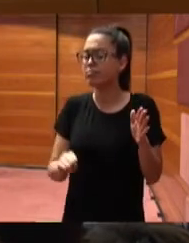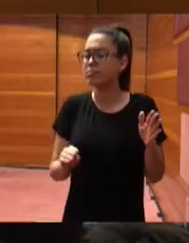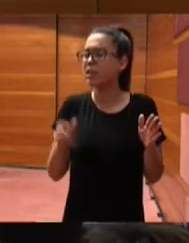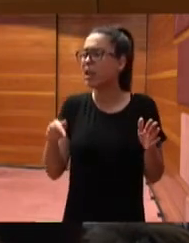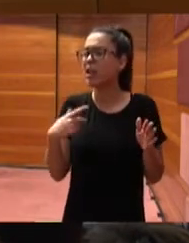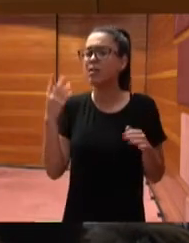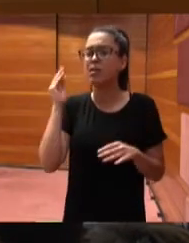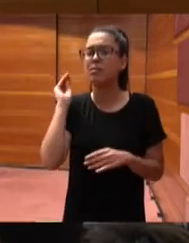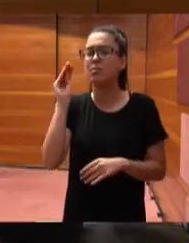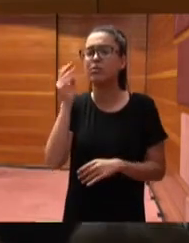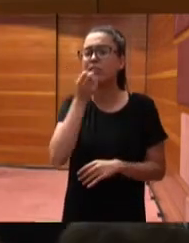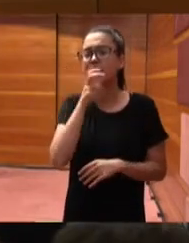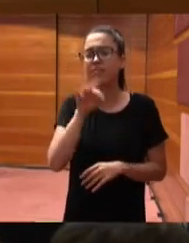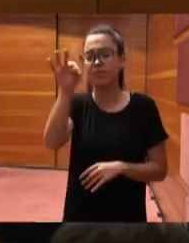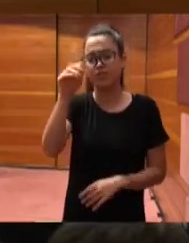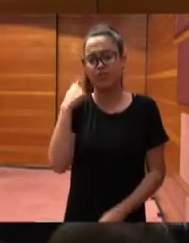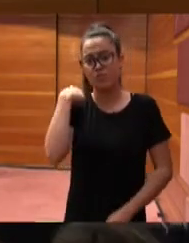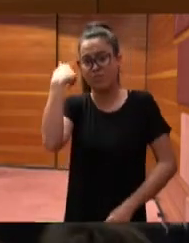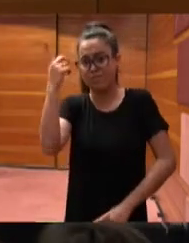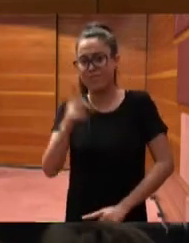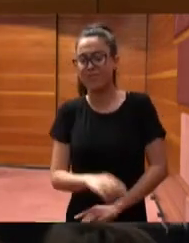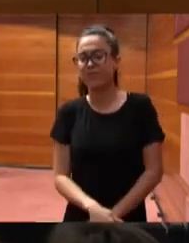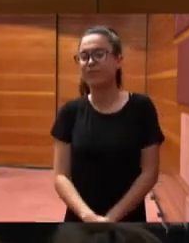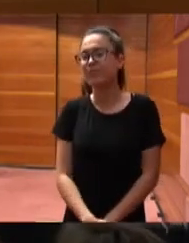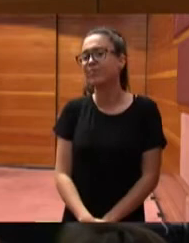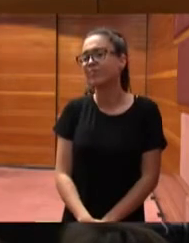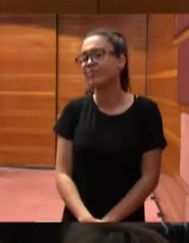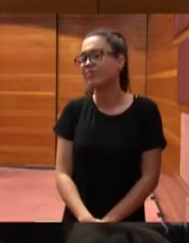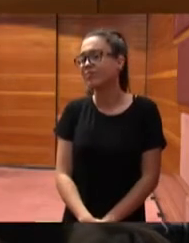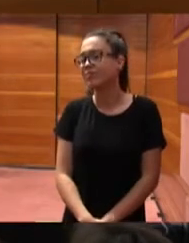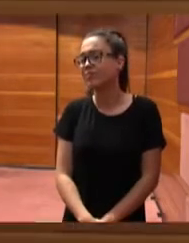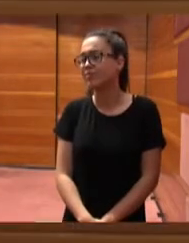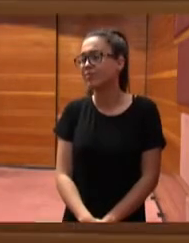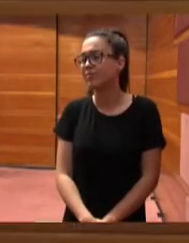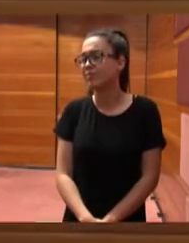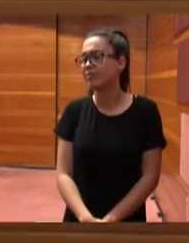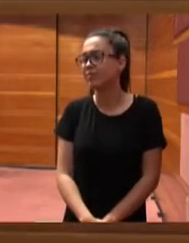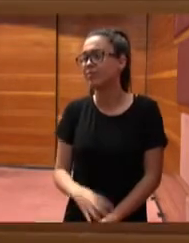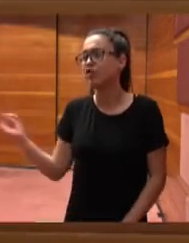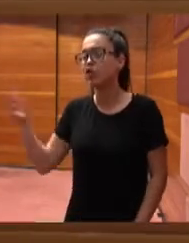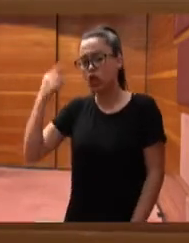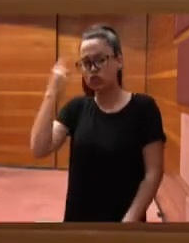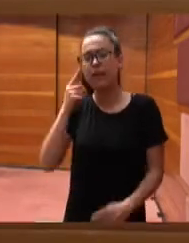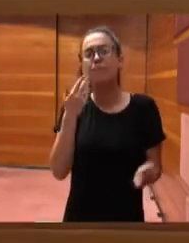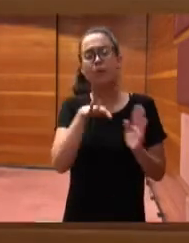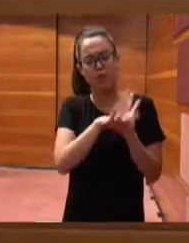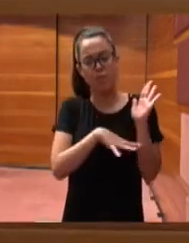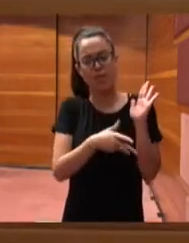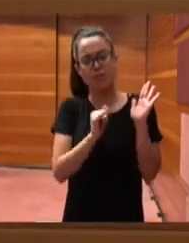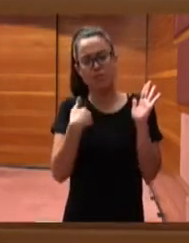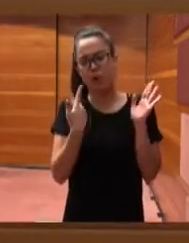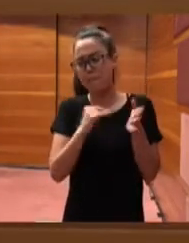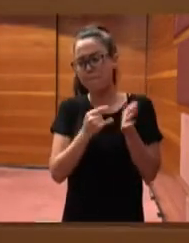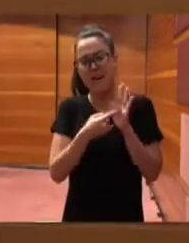hecho la pregunta, por favor? Mira, pues está sí, o sea, yo realmente conozco que existe el programa porque, de hecho, he estado leyéndome todo el plan